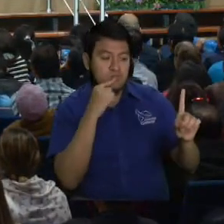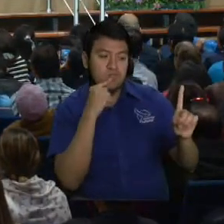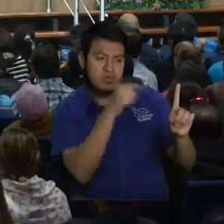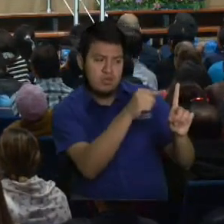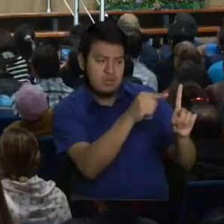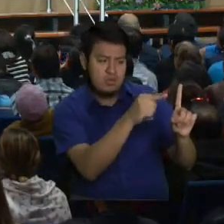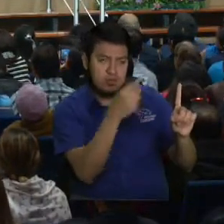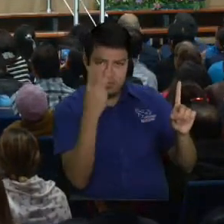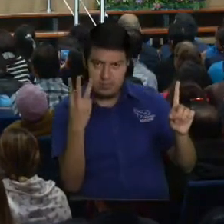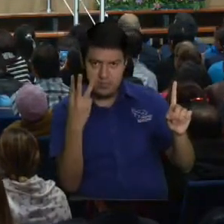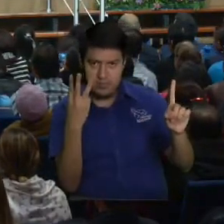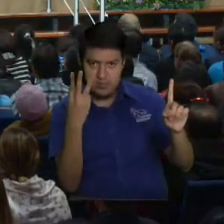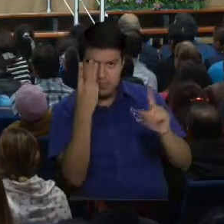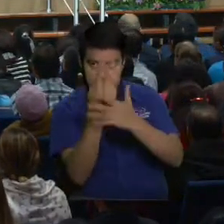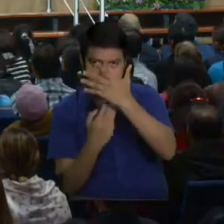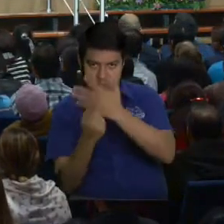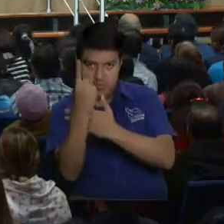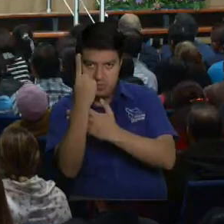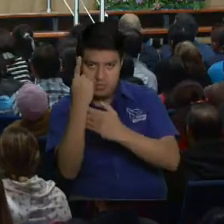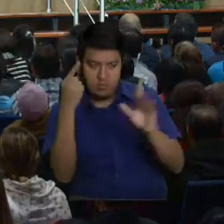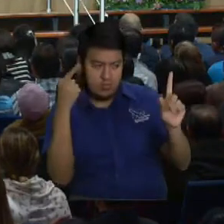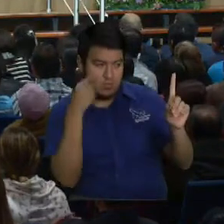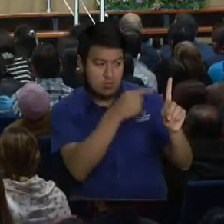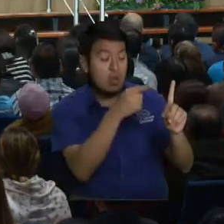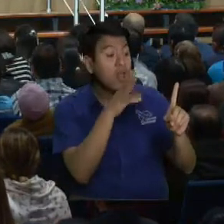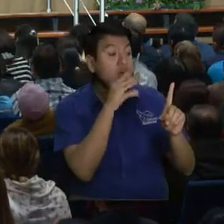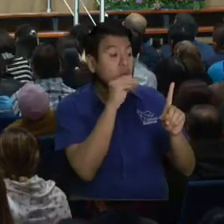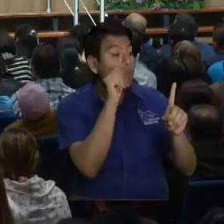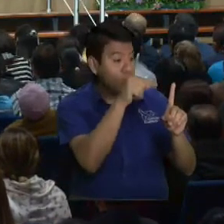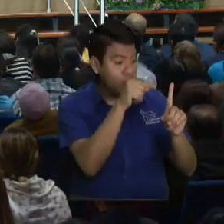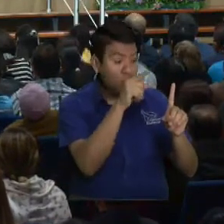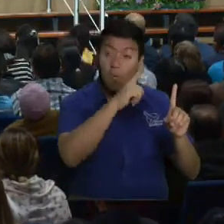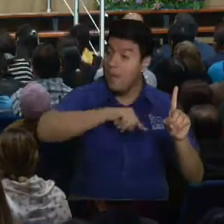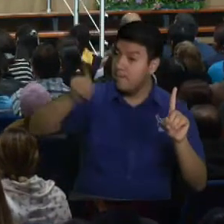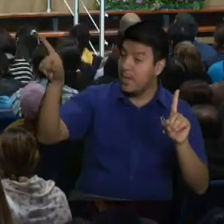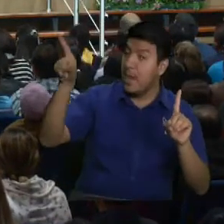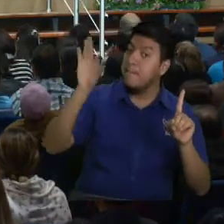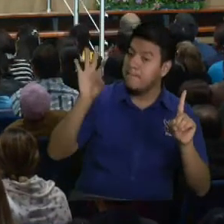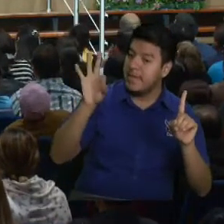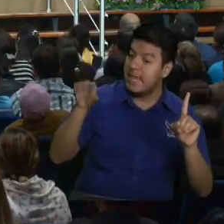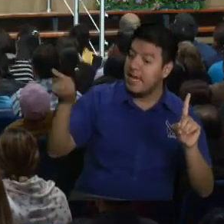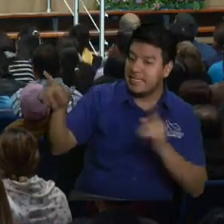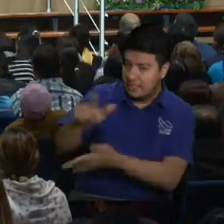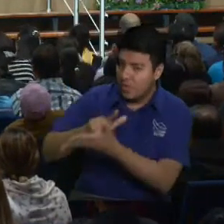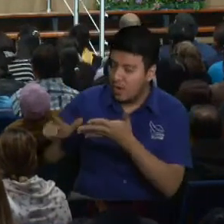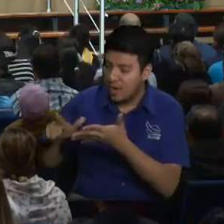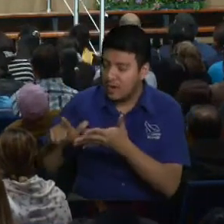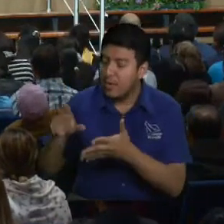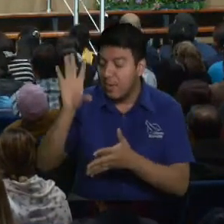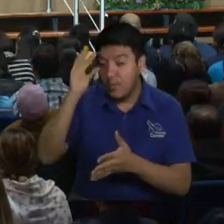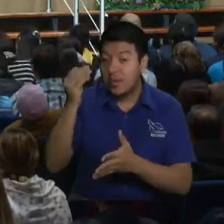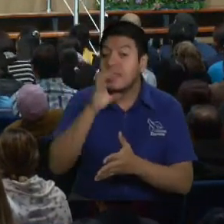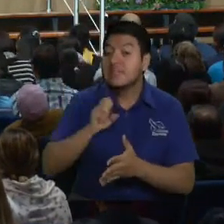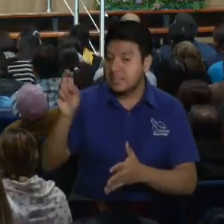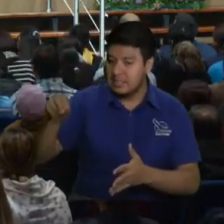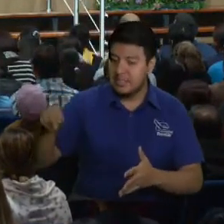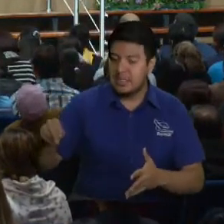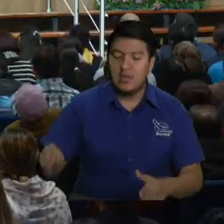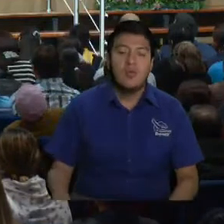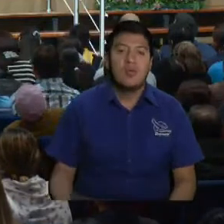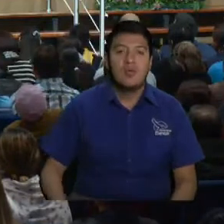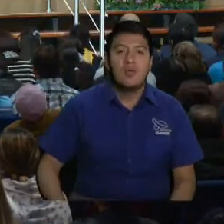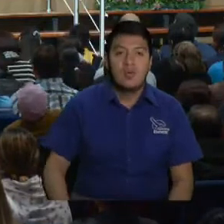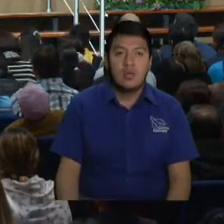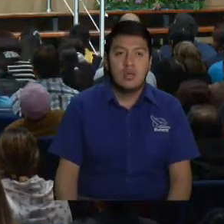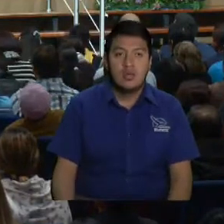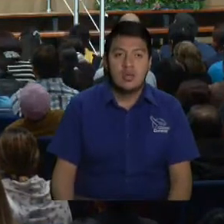pero no me quiero meter en ese tema, ¿verdad? Entonces, si partimos de esa premisa, tenemos que comprender